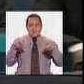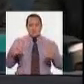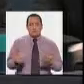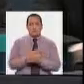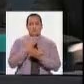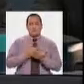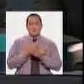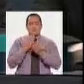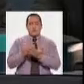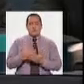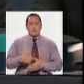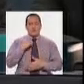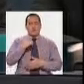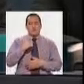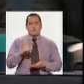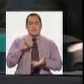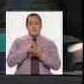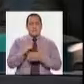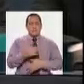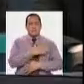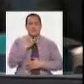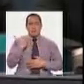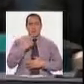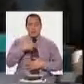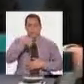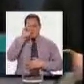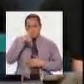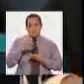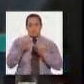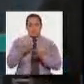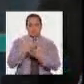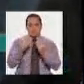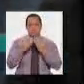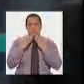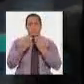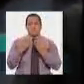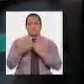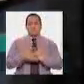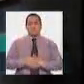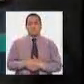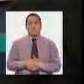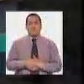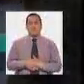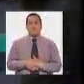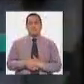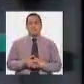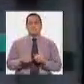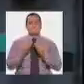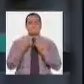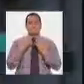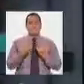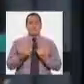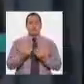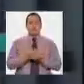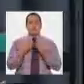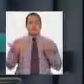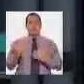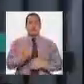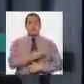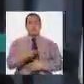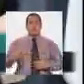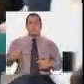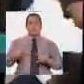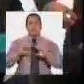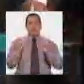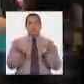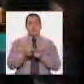nuevo hecho ilícito que afecta al país. Muchas gracias. De conferencia de prensa, entonces, Nicolás, donde el presidente del